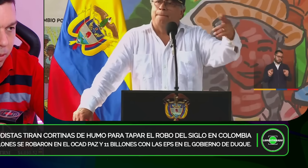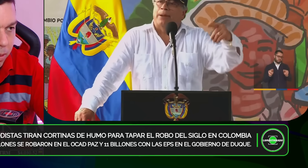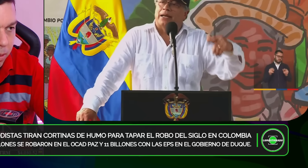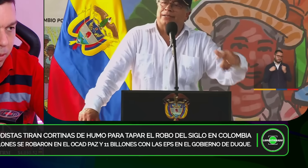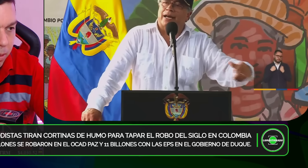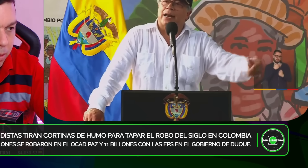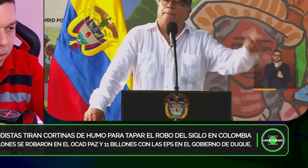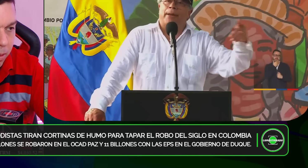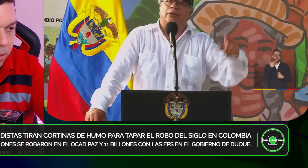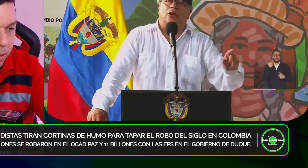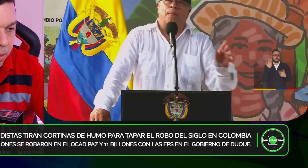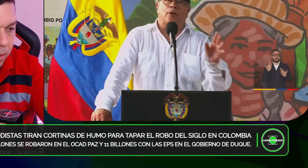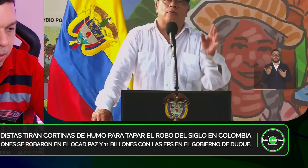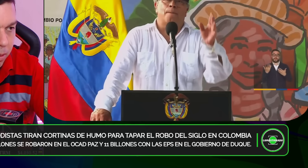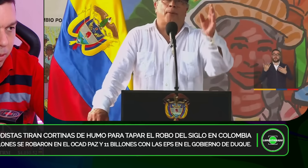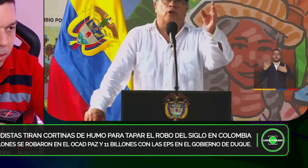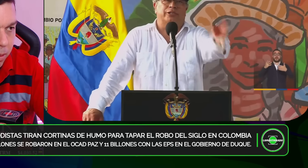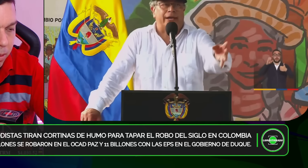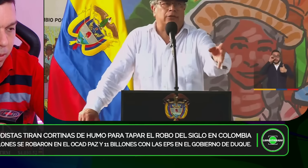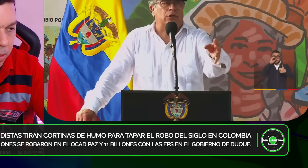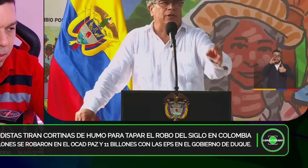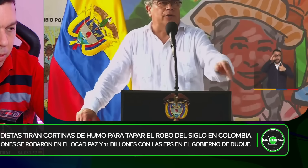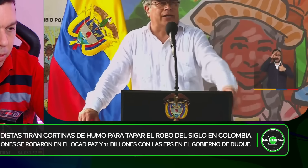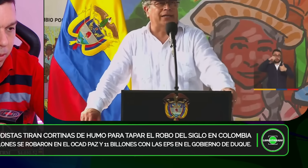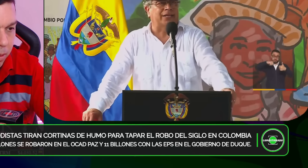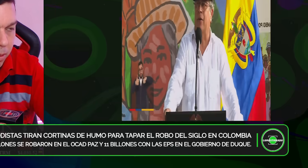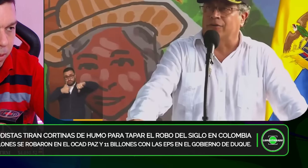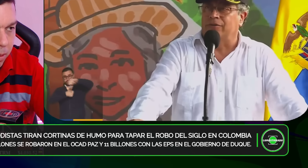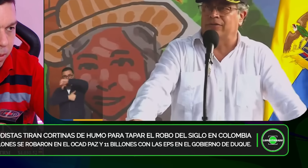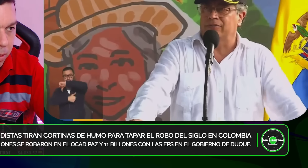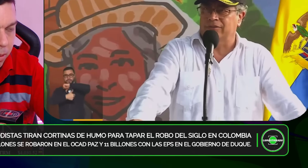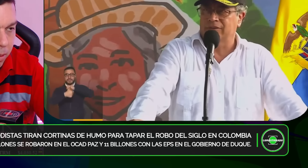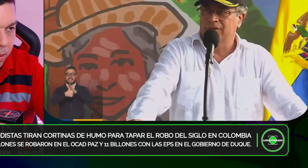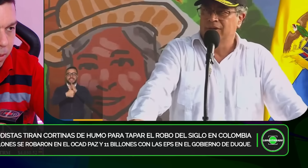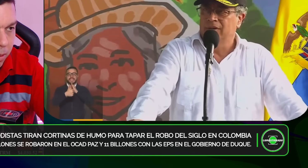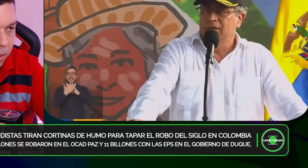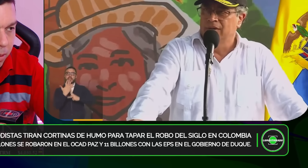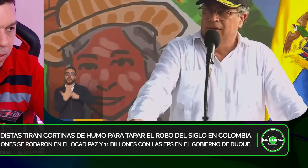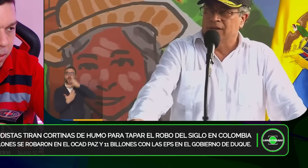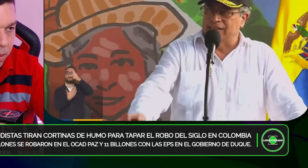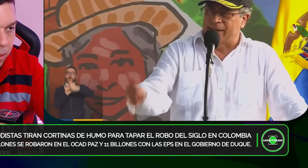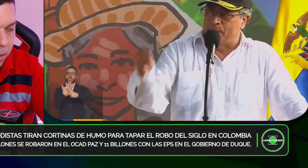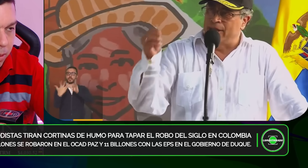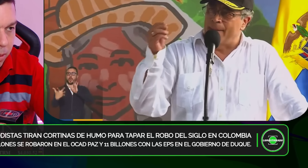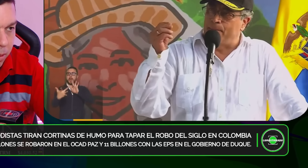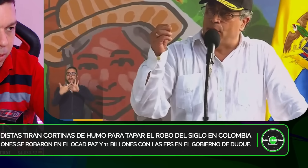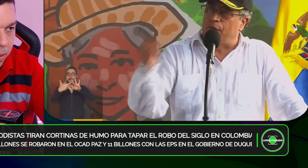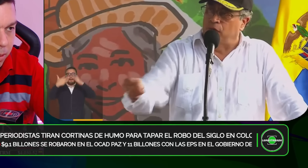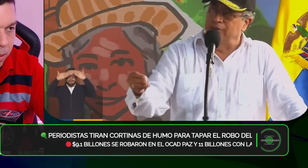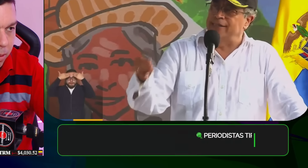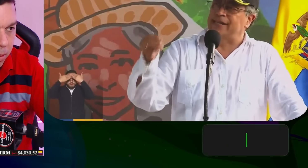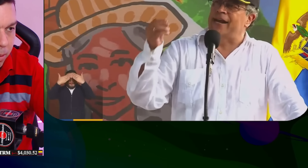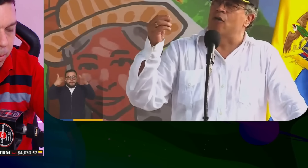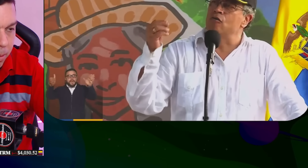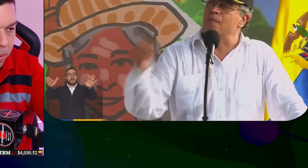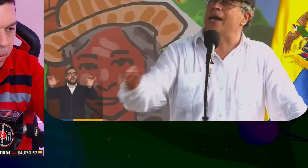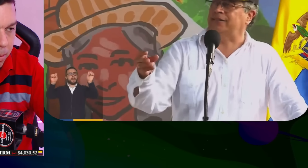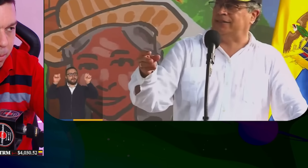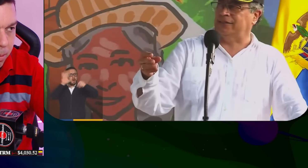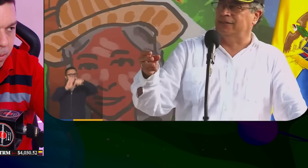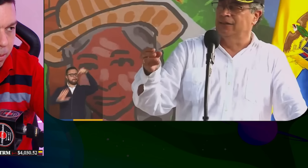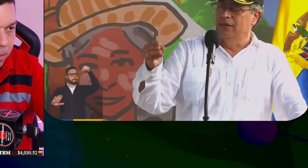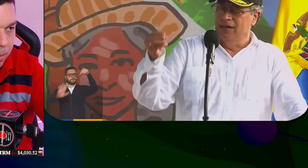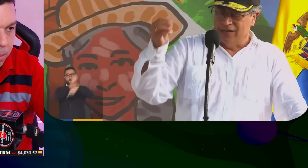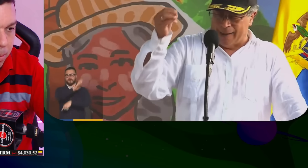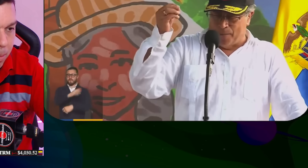que es reemplazar a Petro por un proyecto democrático que se pueda profundizar aún